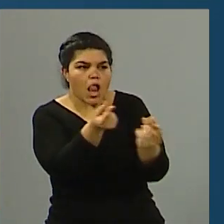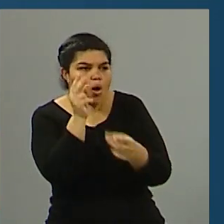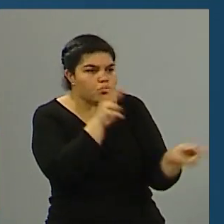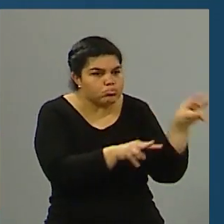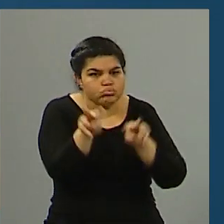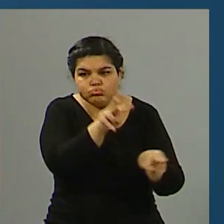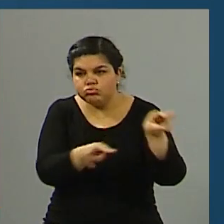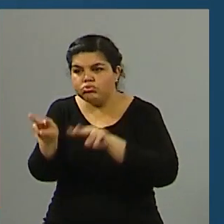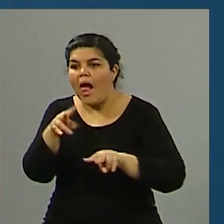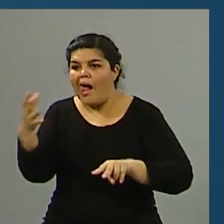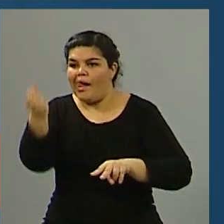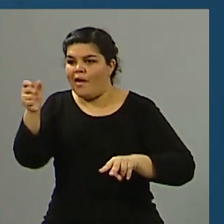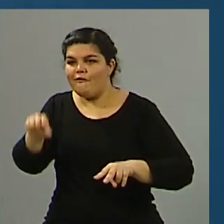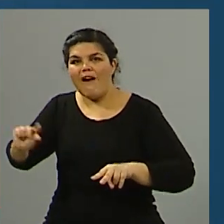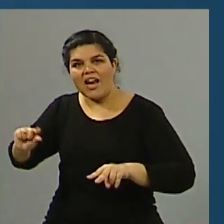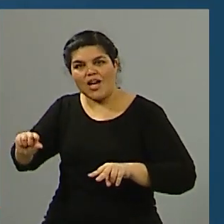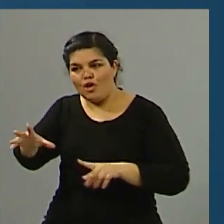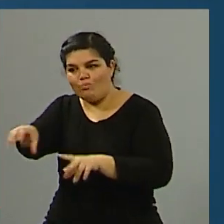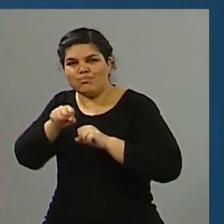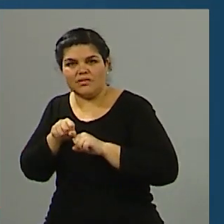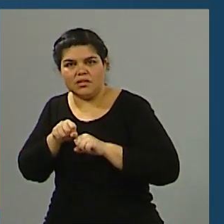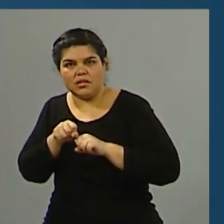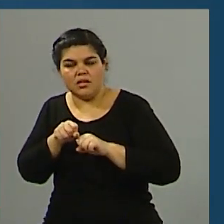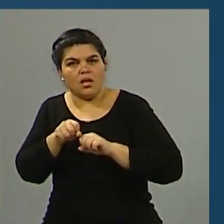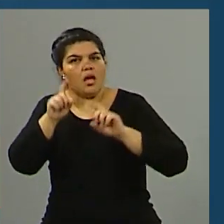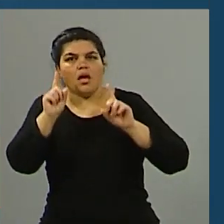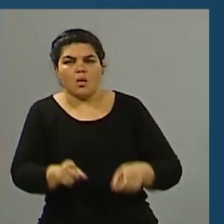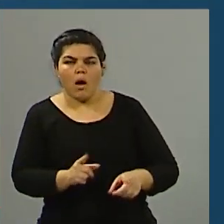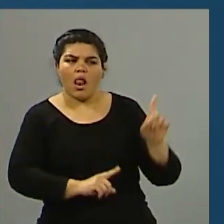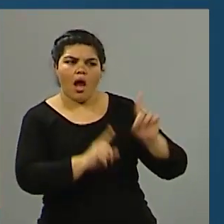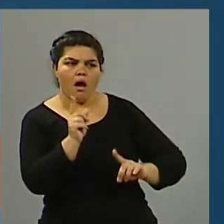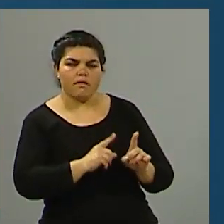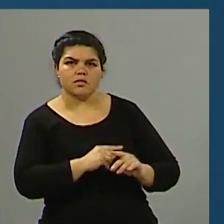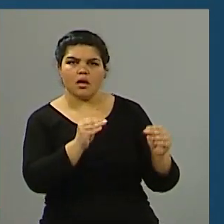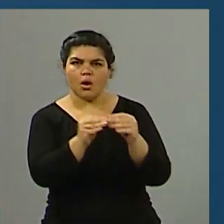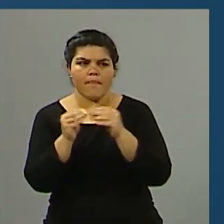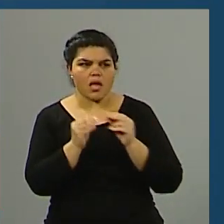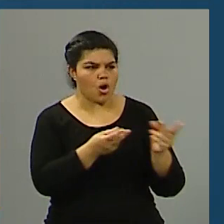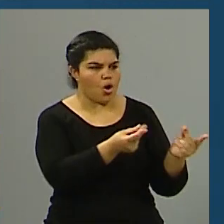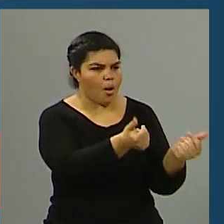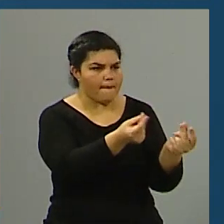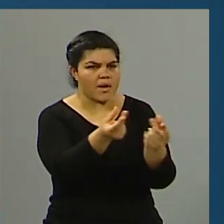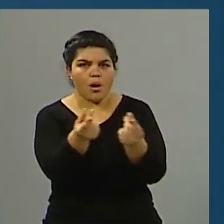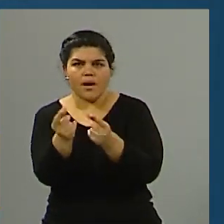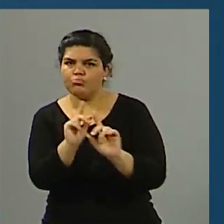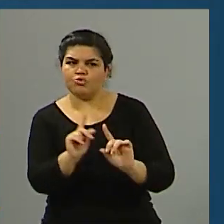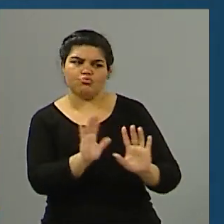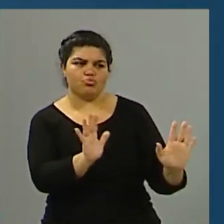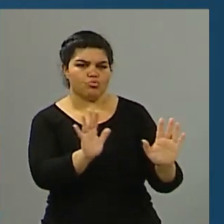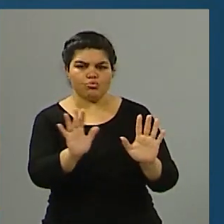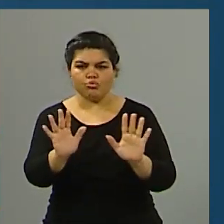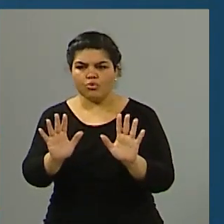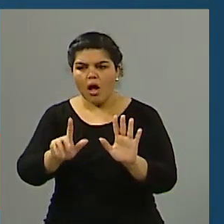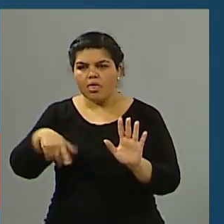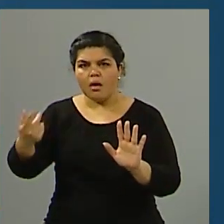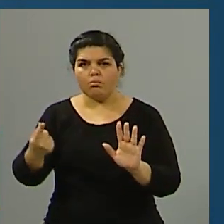un colega y después no compra, la mercadería sigue aumentando y la verdad que lo que hice fue un error. Pero bueno, es